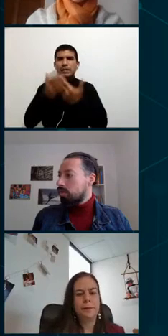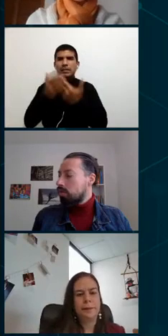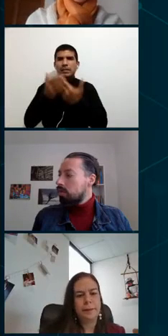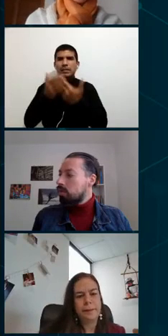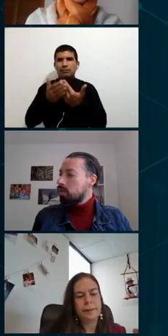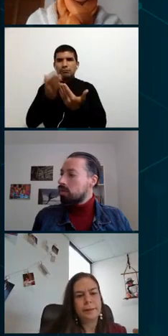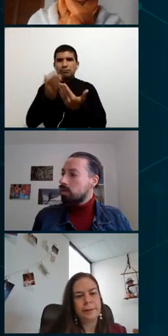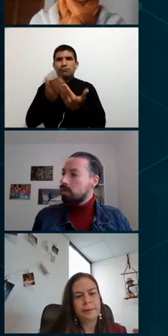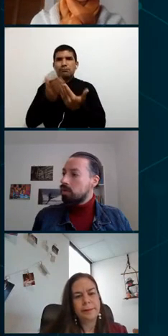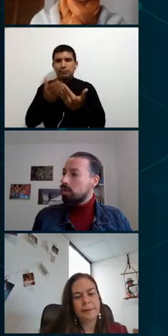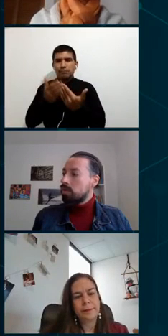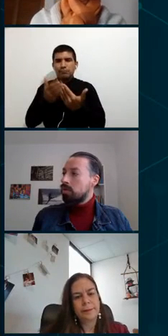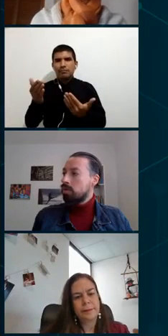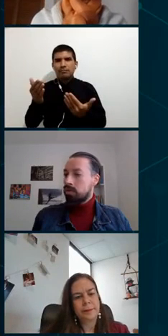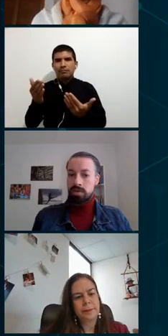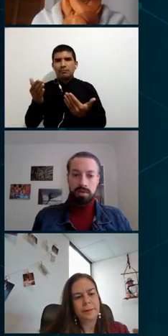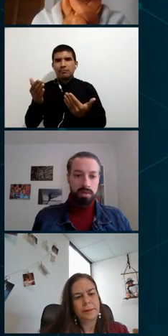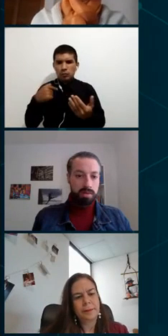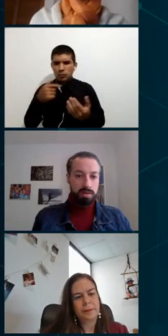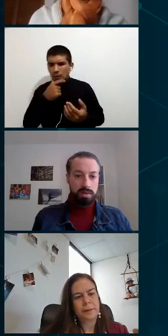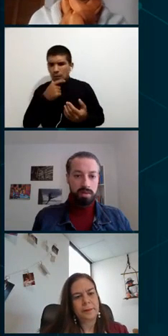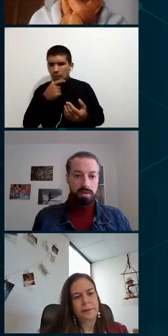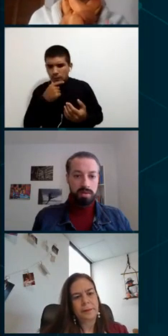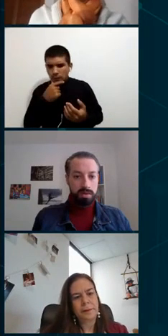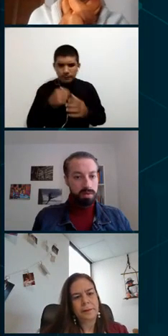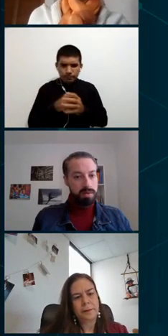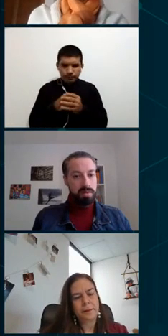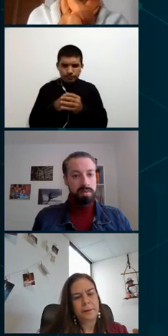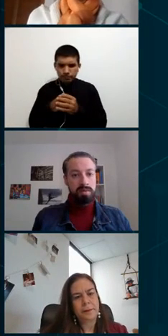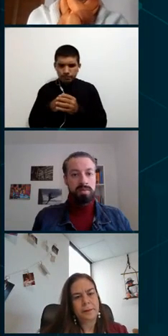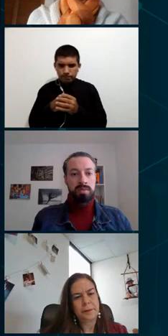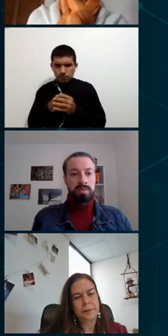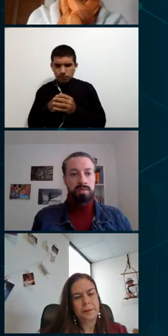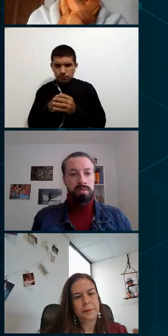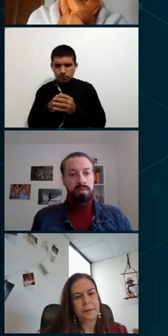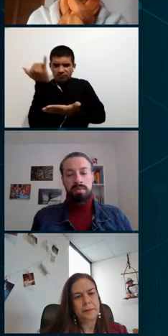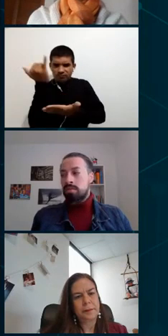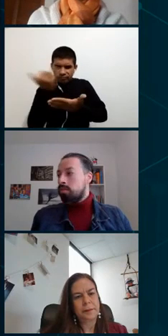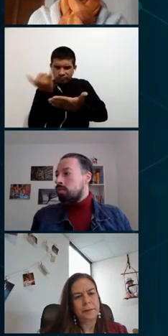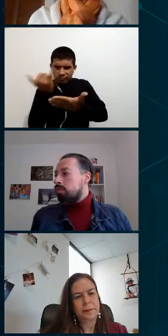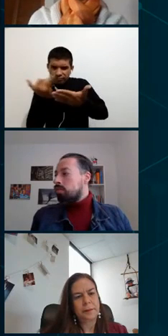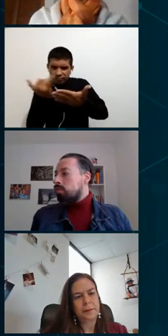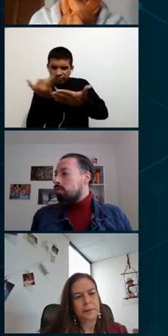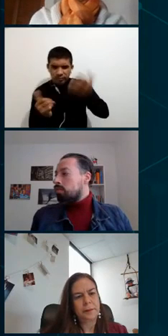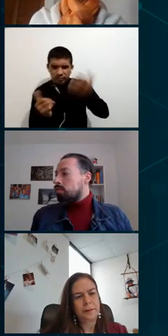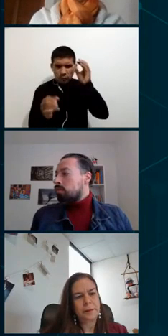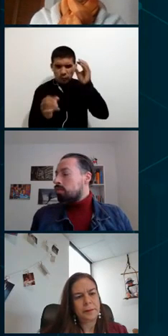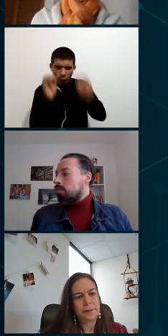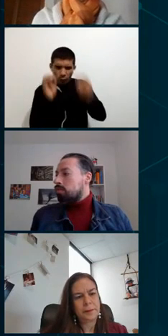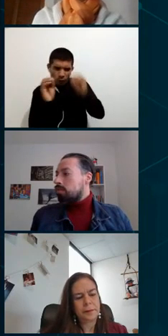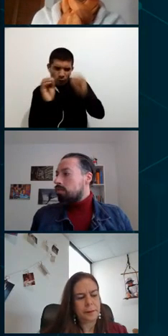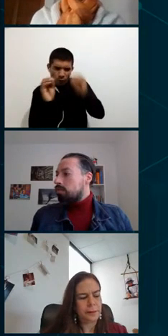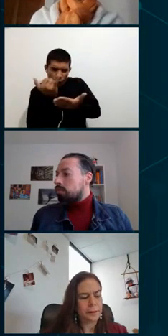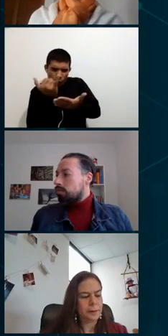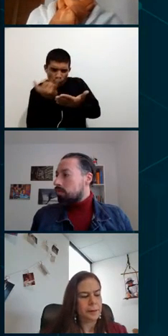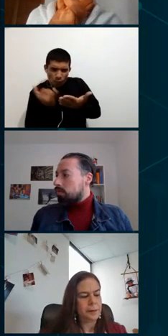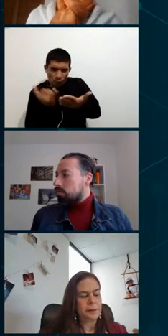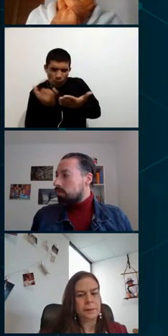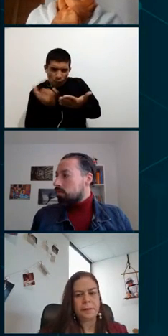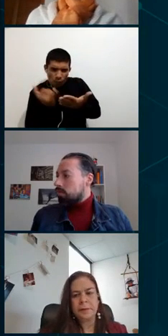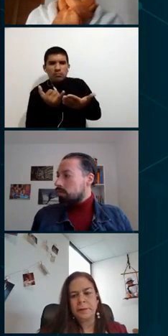y de una forma colectiva, ¿sí? Que es parte de lo que queremos que como que se lleven de este espacio, que